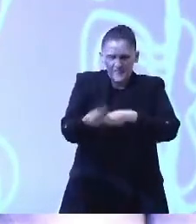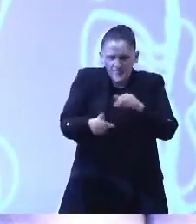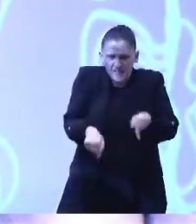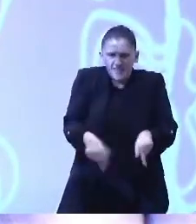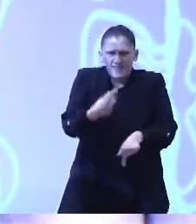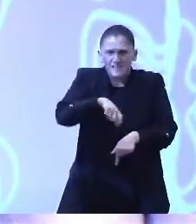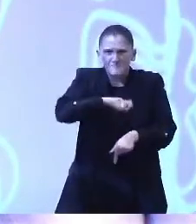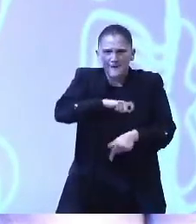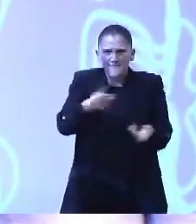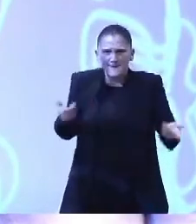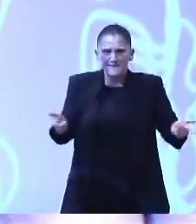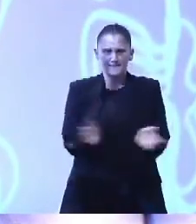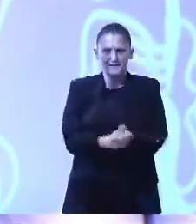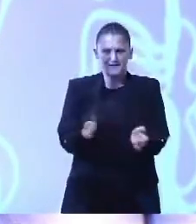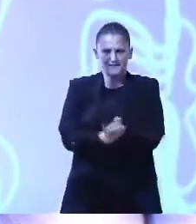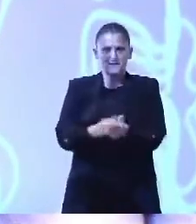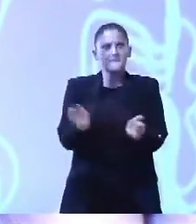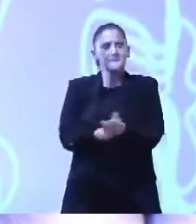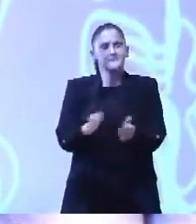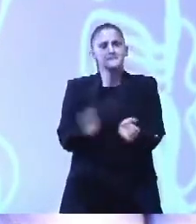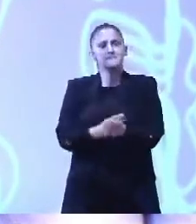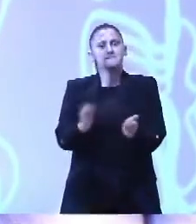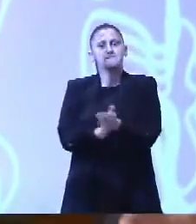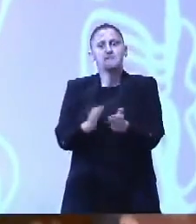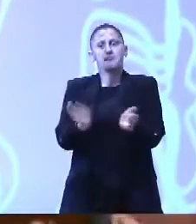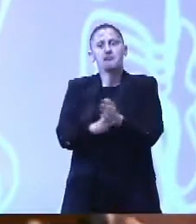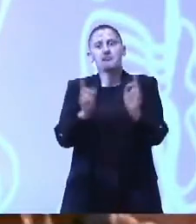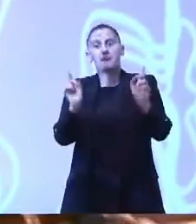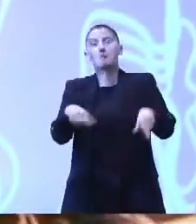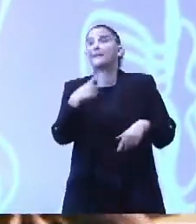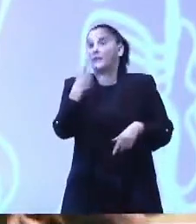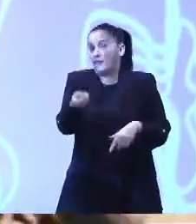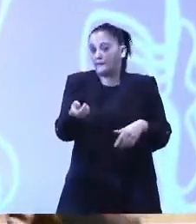país. Dicen también,